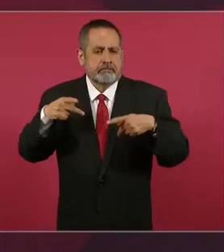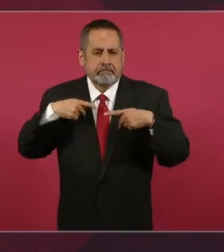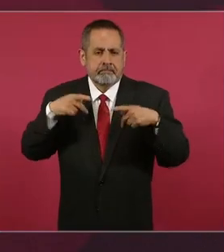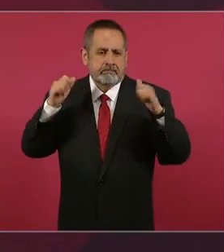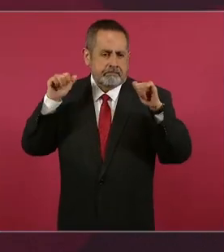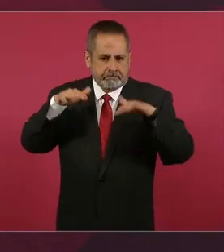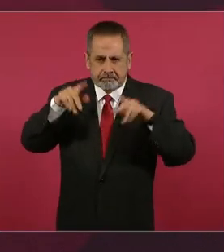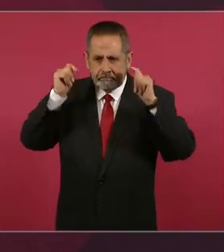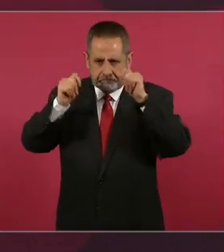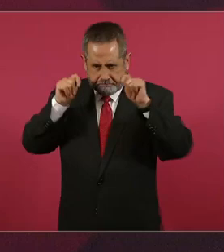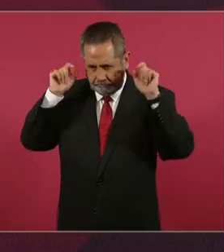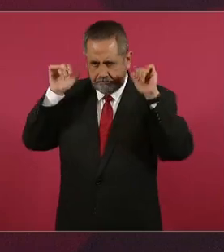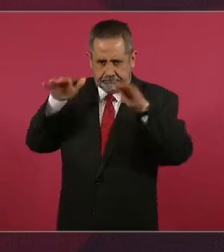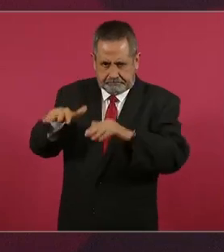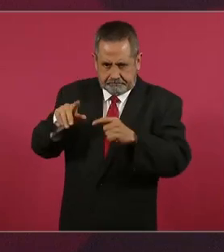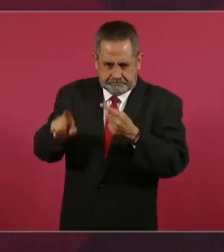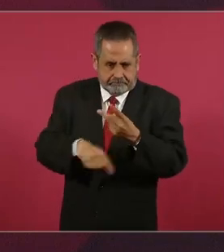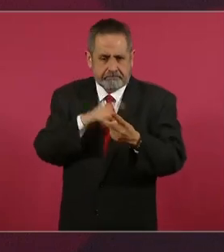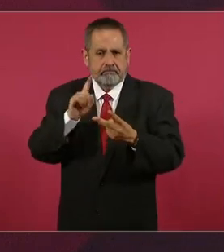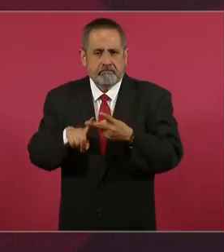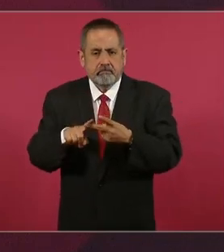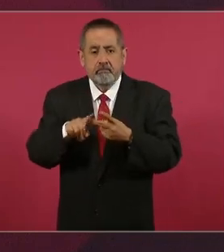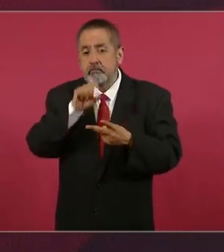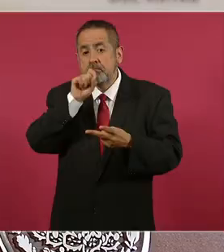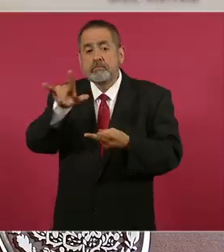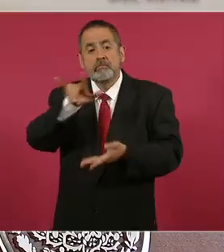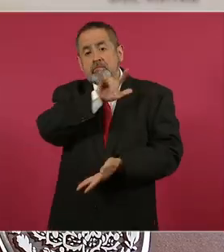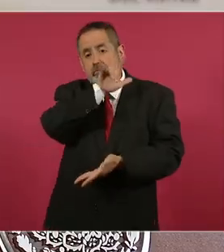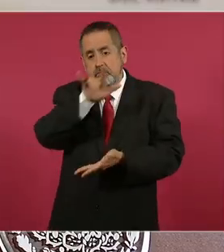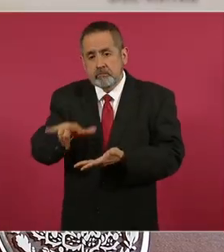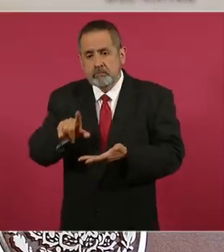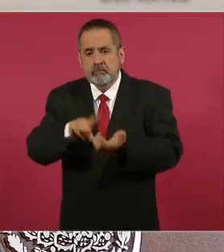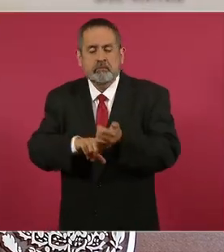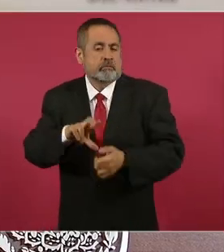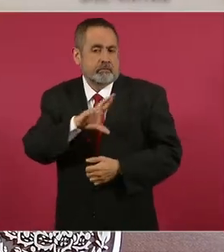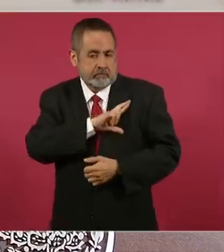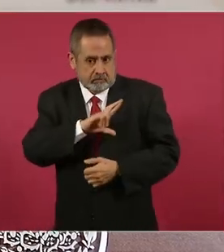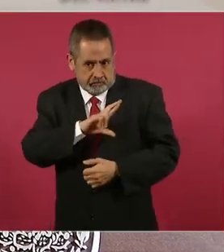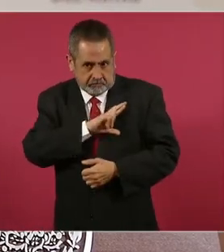Está el aeropuerto para aviones particulares.